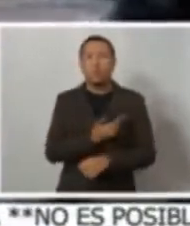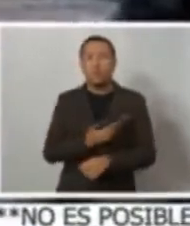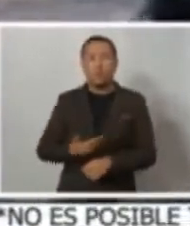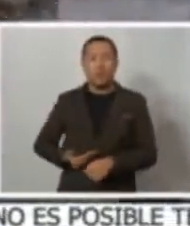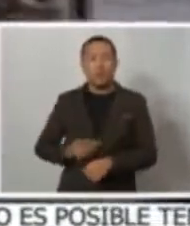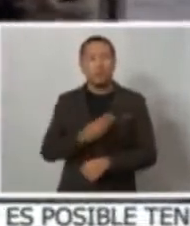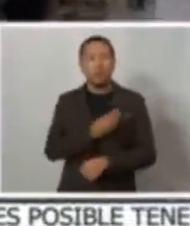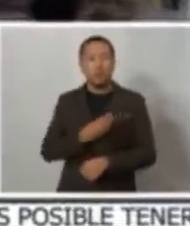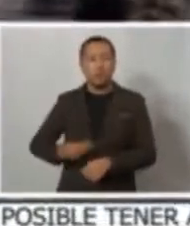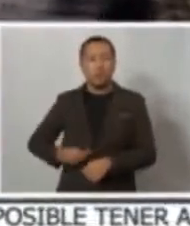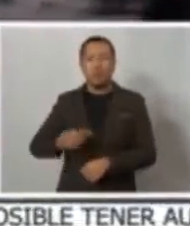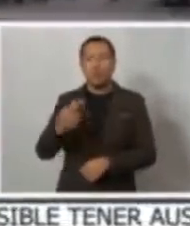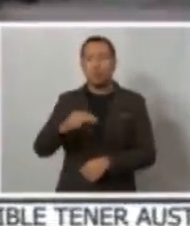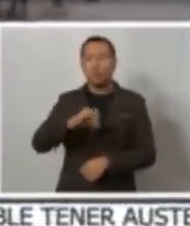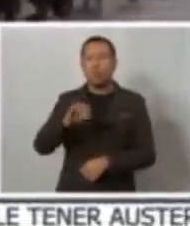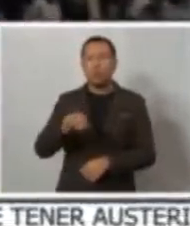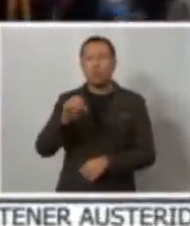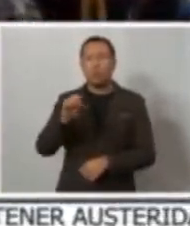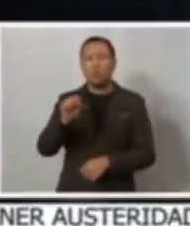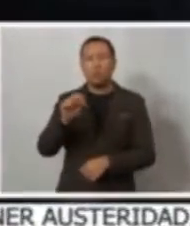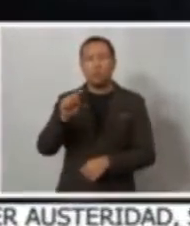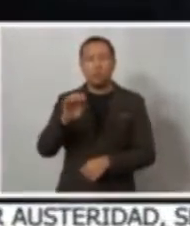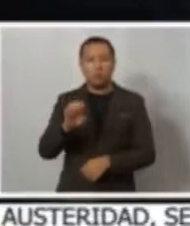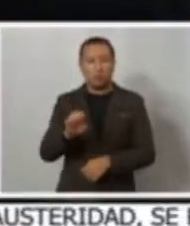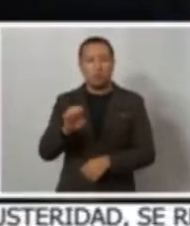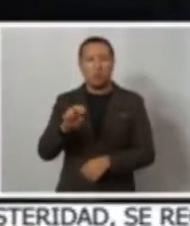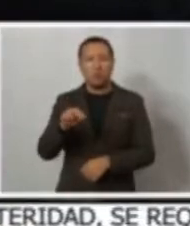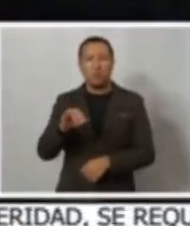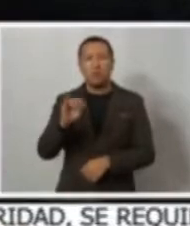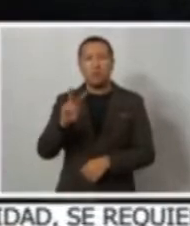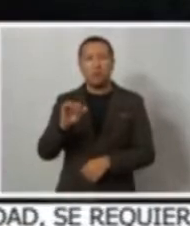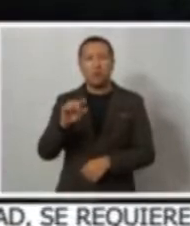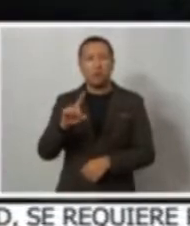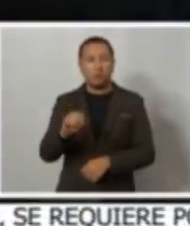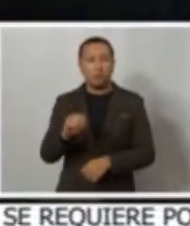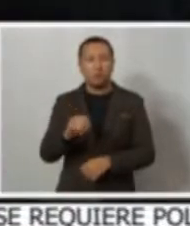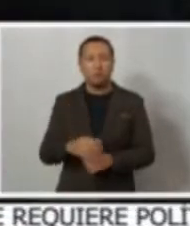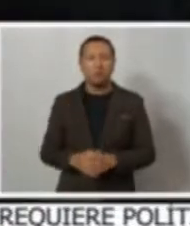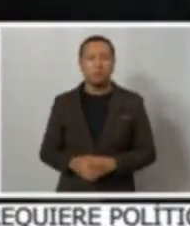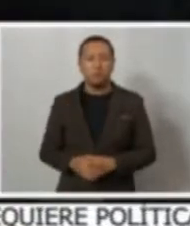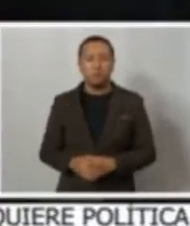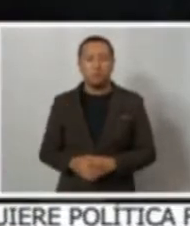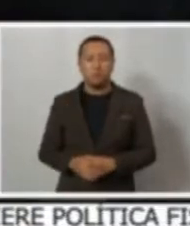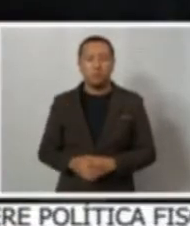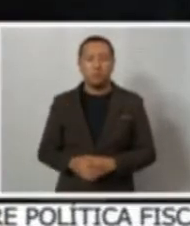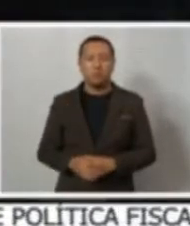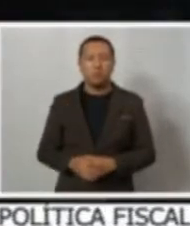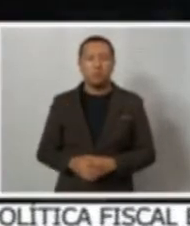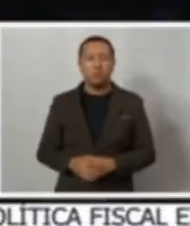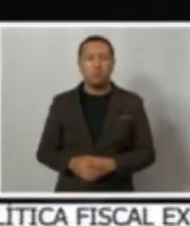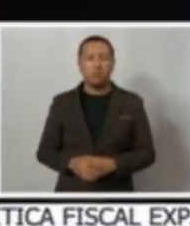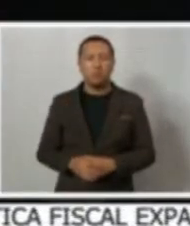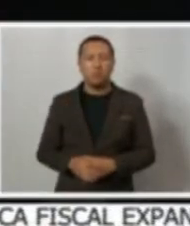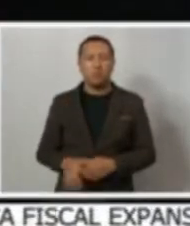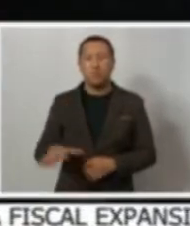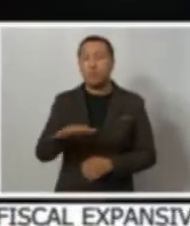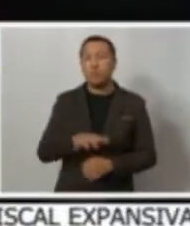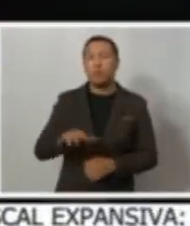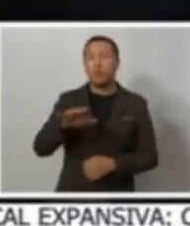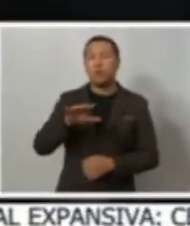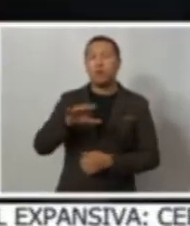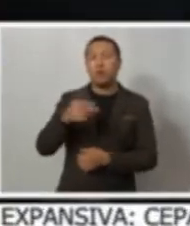Josué Nibardo Mena Villanueva. En el caso de Holbox, no es imposible ahora evacuarlos